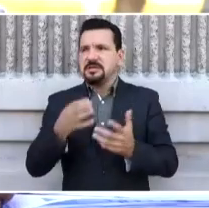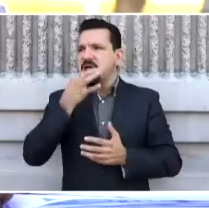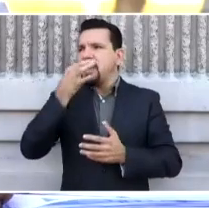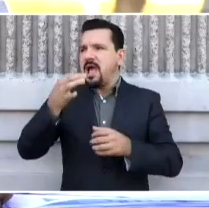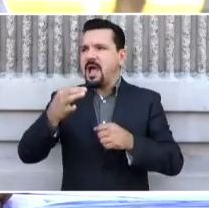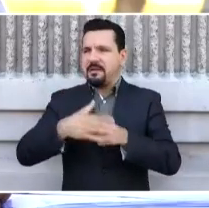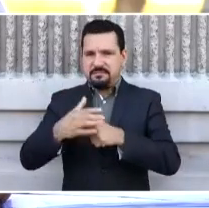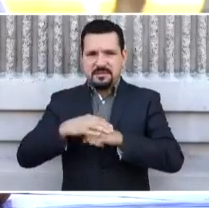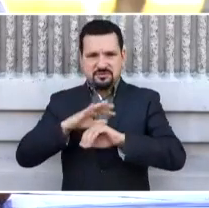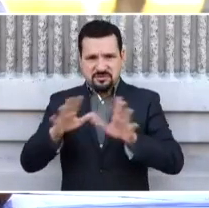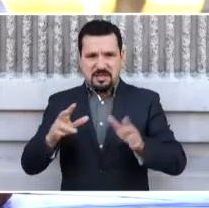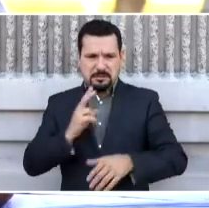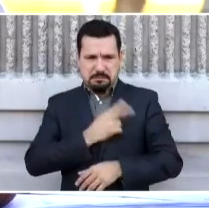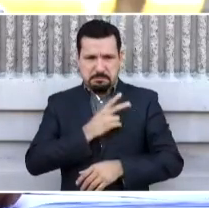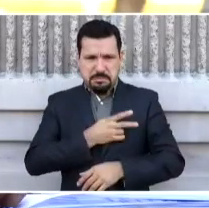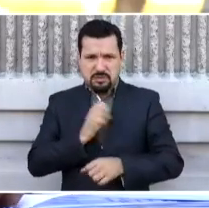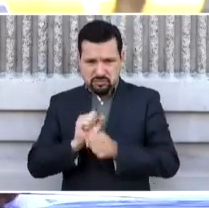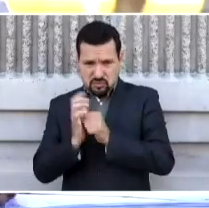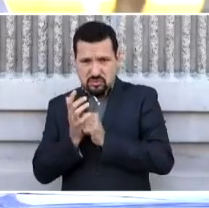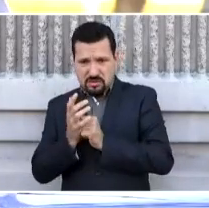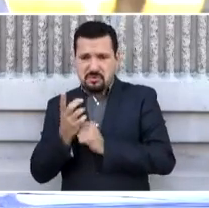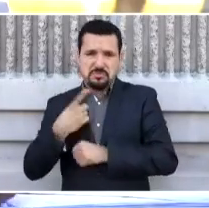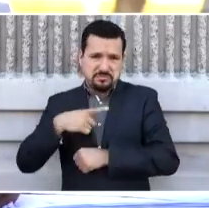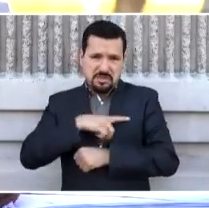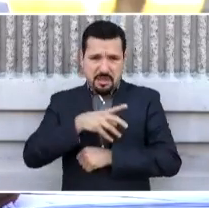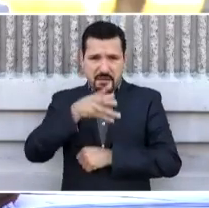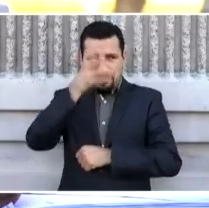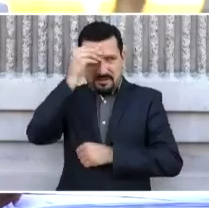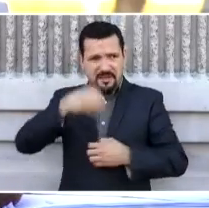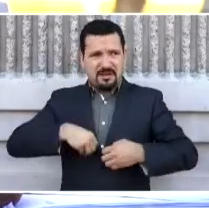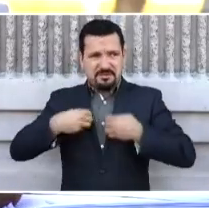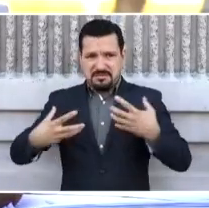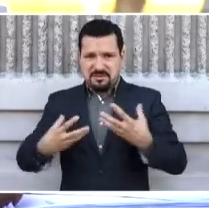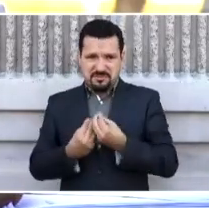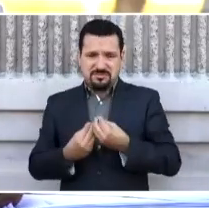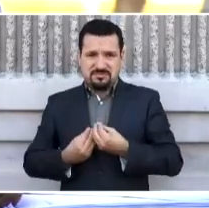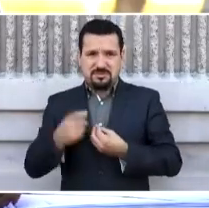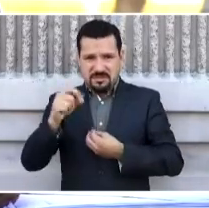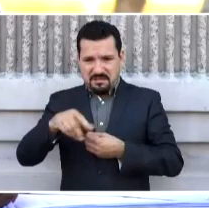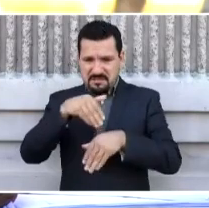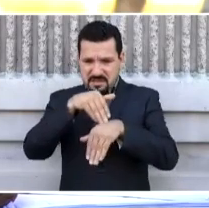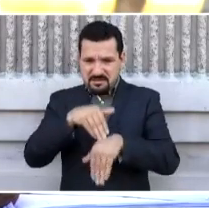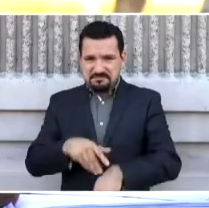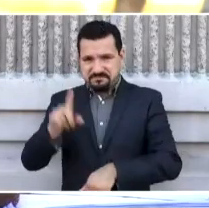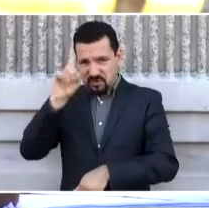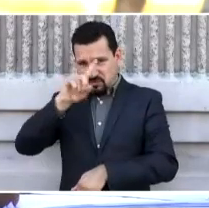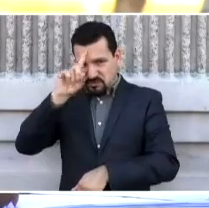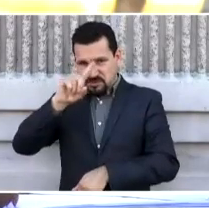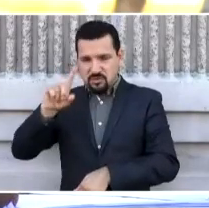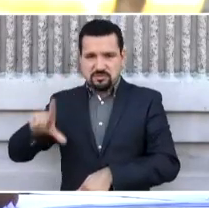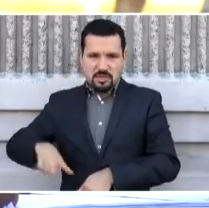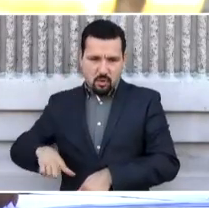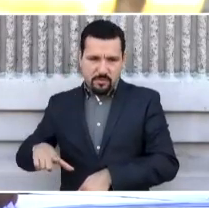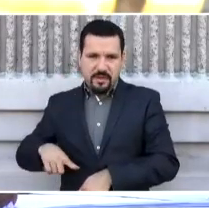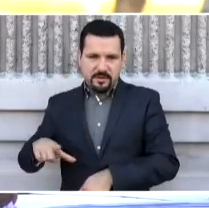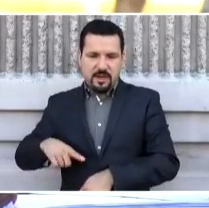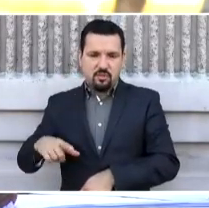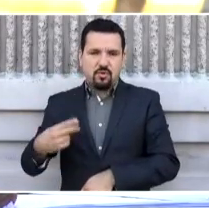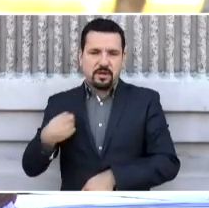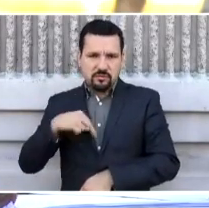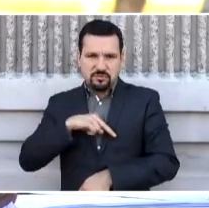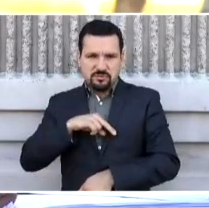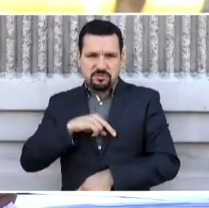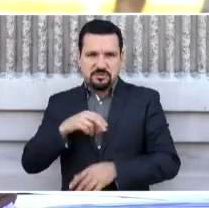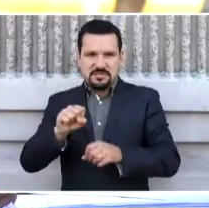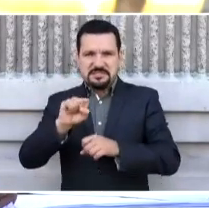esto es un virus con el cual vamos a tener que convivir y vamos a seguir las recomendaciones, las instrucciones de la gobernadora a través de nuestros sistemas